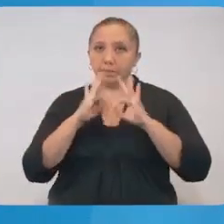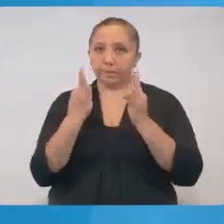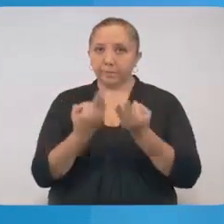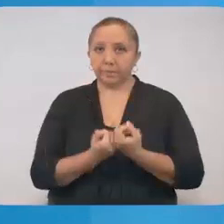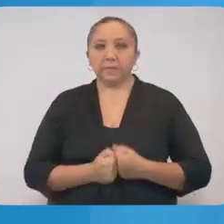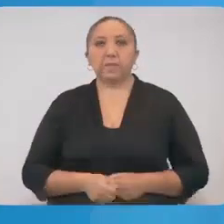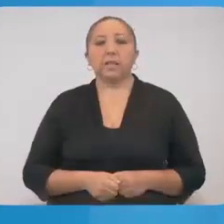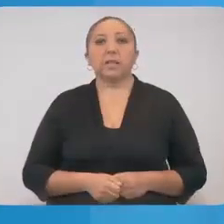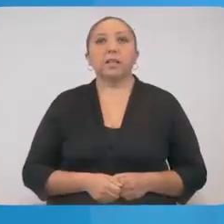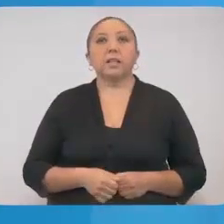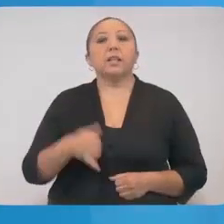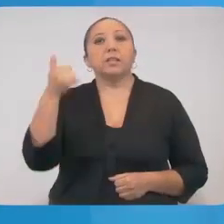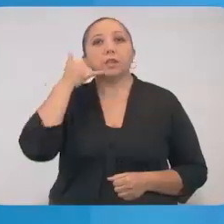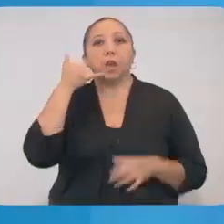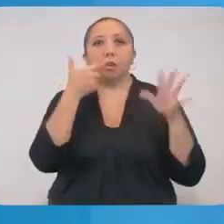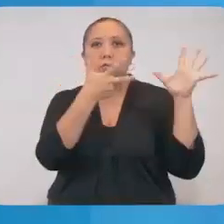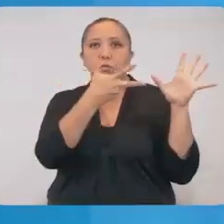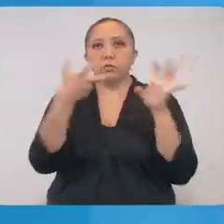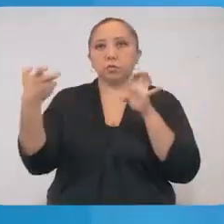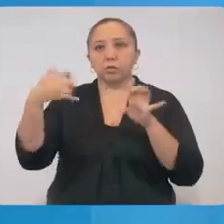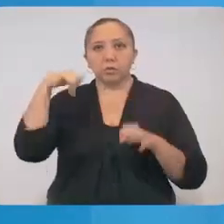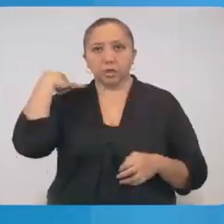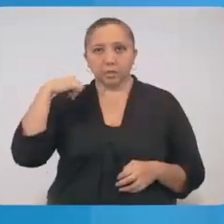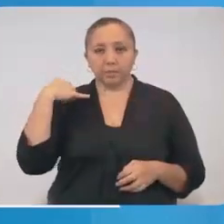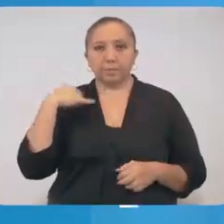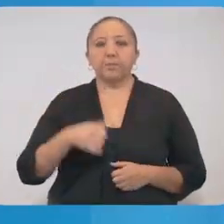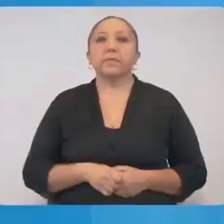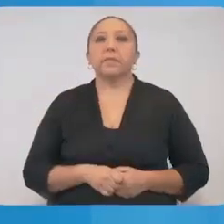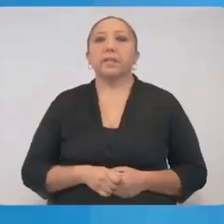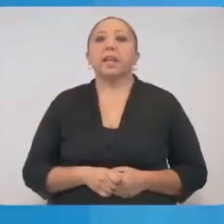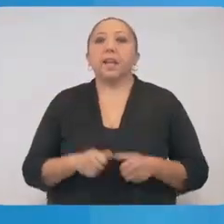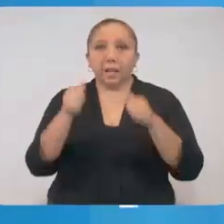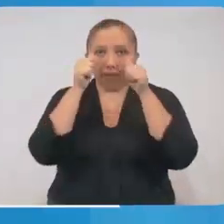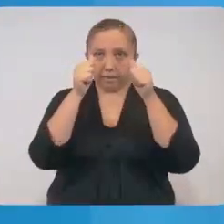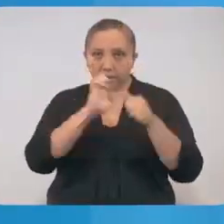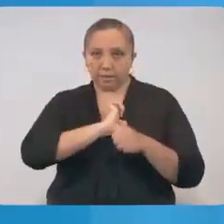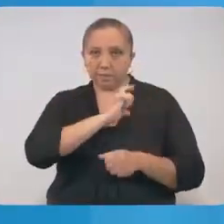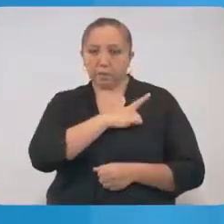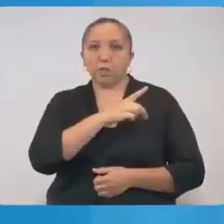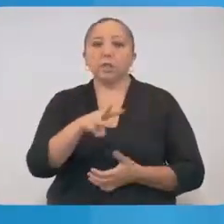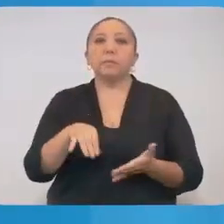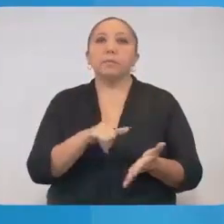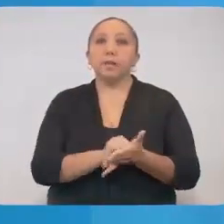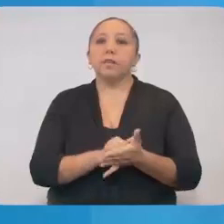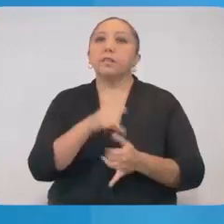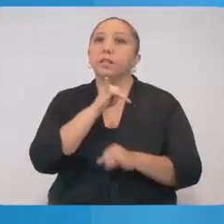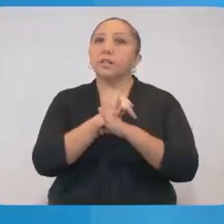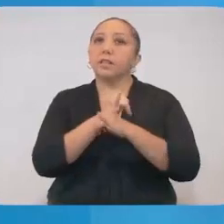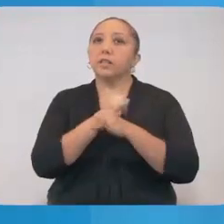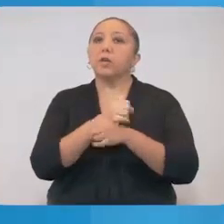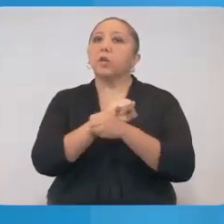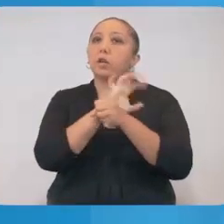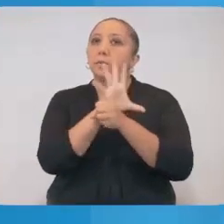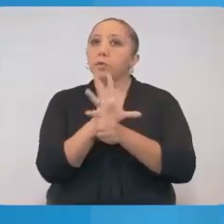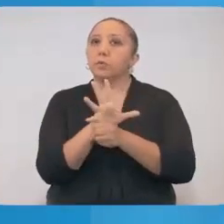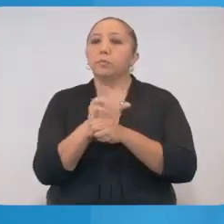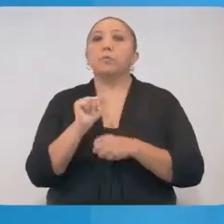línea telefónica 800 Yucatán atiende en español y en maya. La página de internet